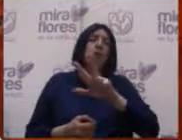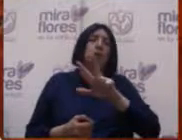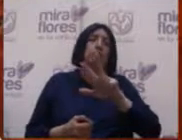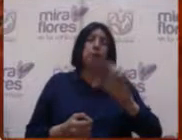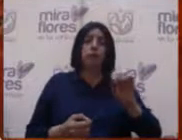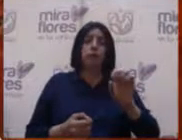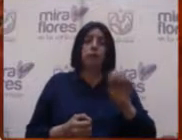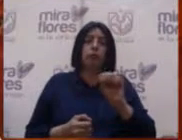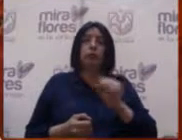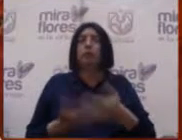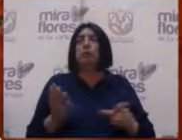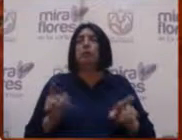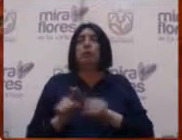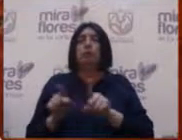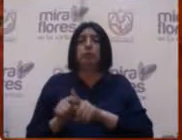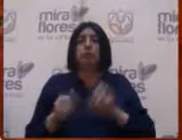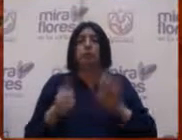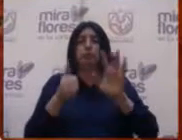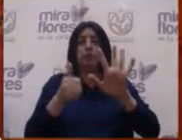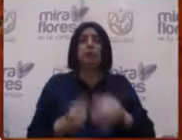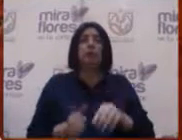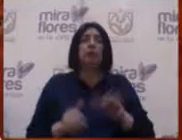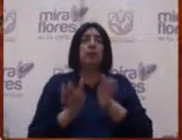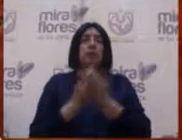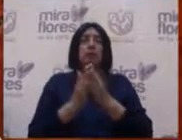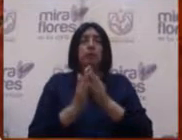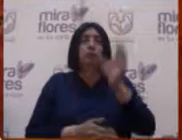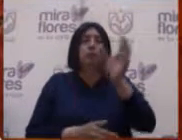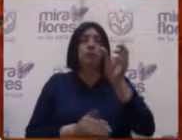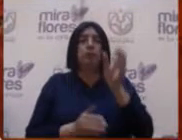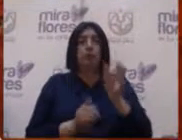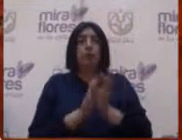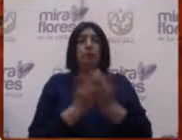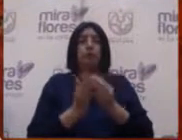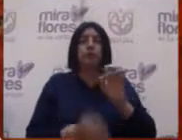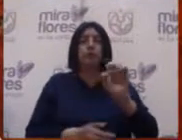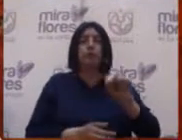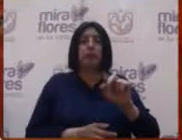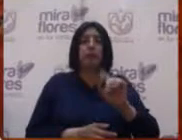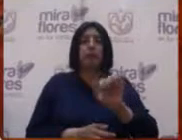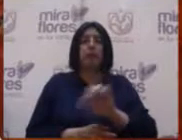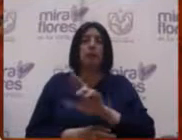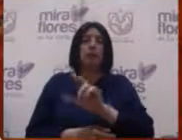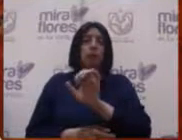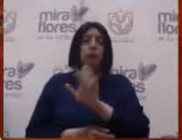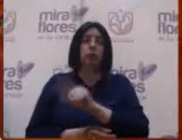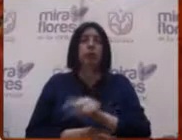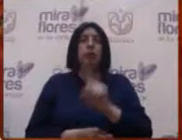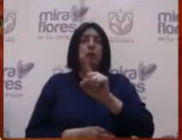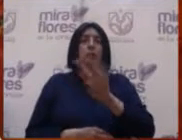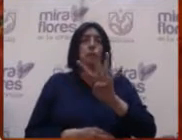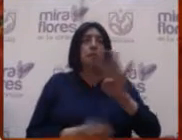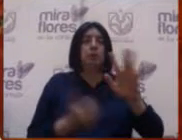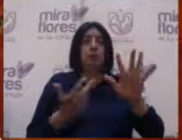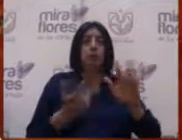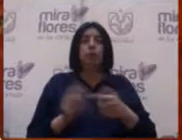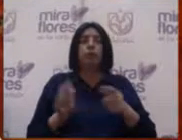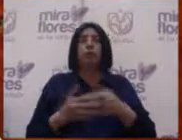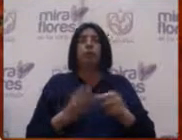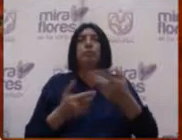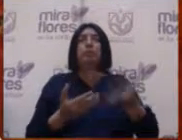227.632,30 soles, así como 6 libros para la Biblioteca Santa Cruz con un valor total de 148 soles a efectos